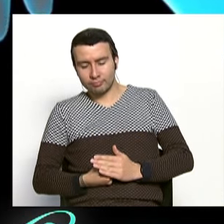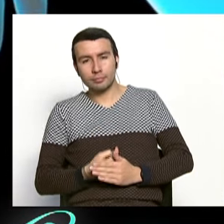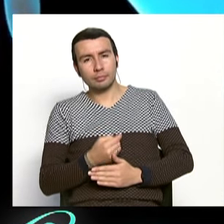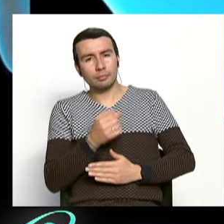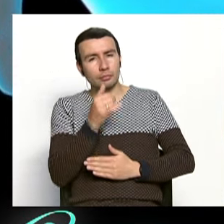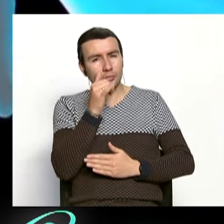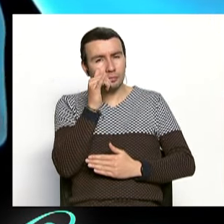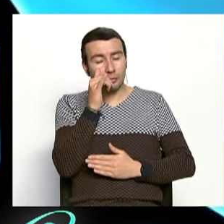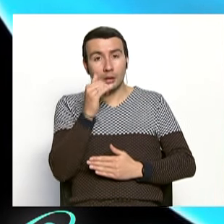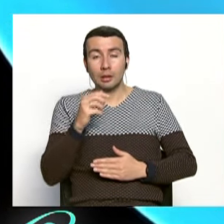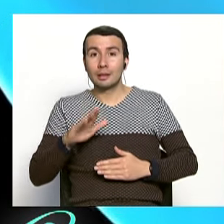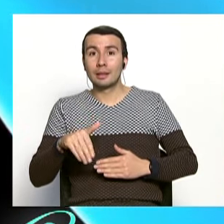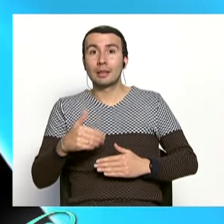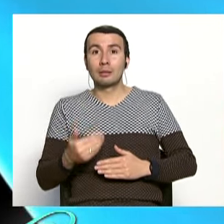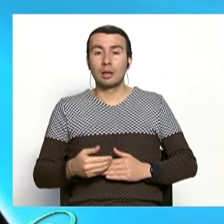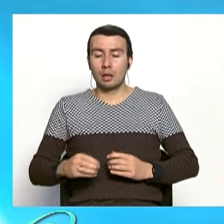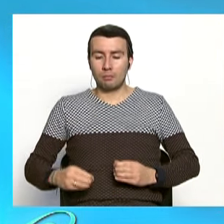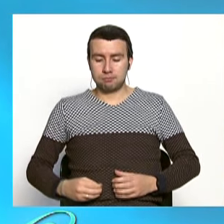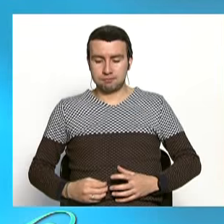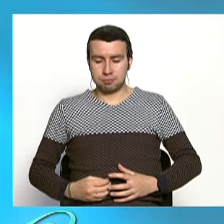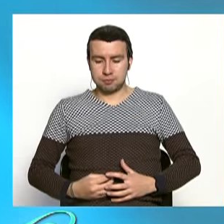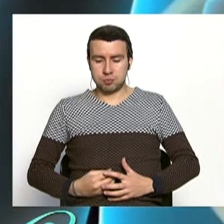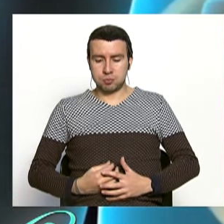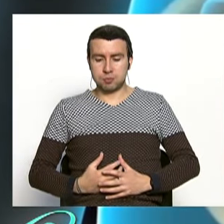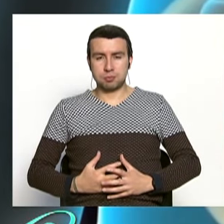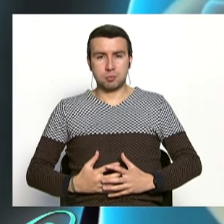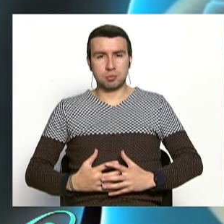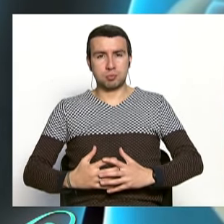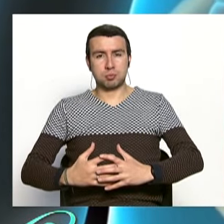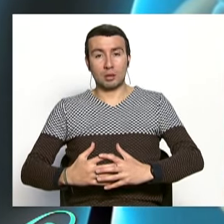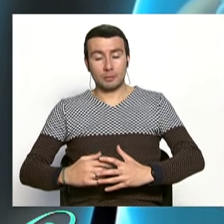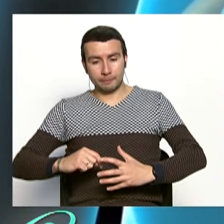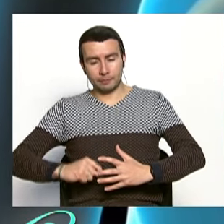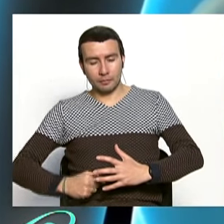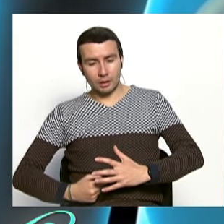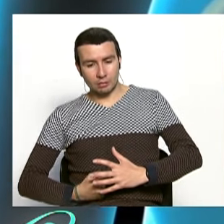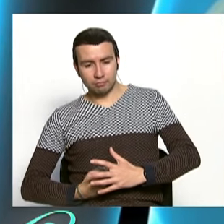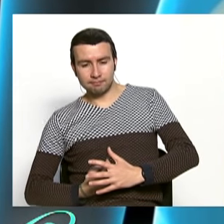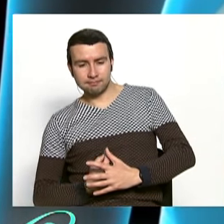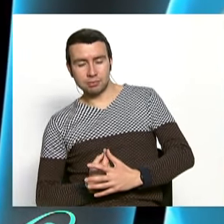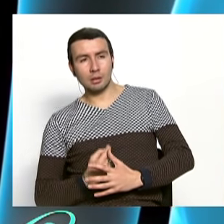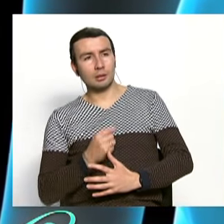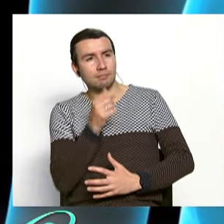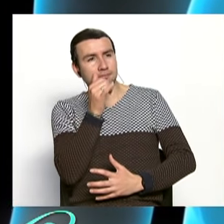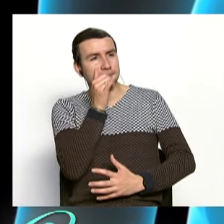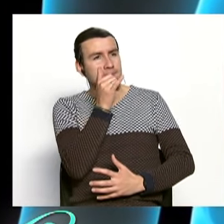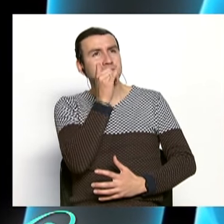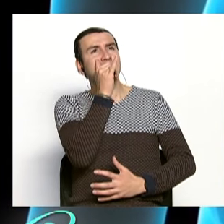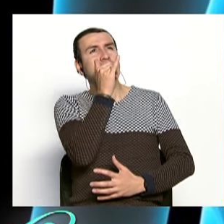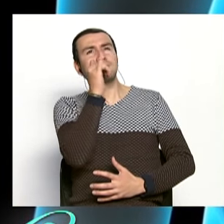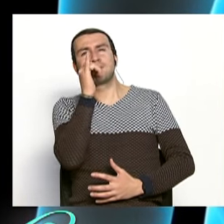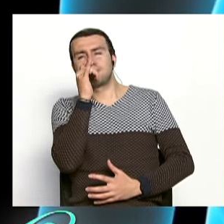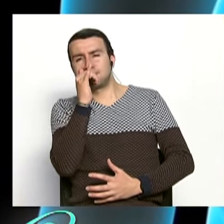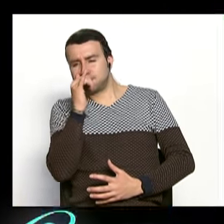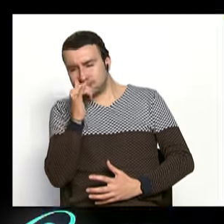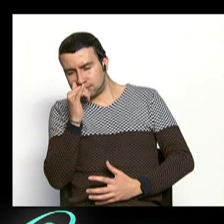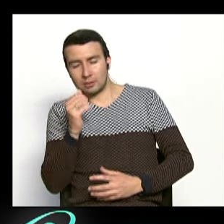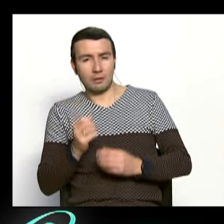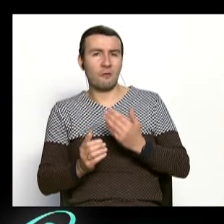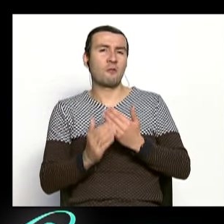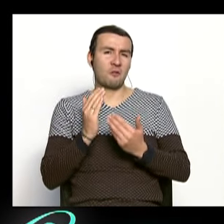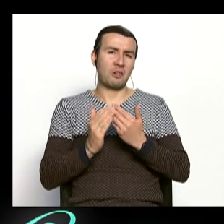luego se bombeará dióxido de carbono a través del puerto de entrada umbilical para inflar el abdomen y así poder visualizar Su contenido